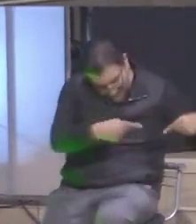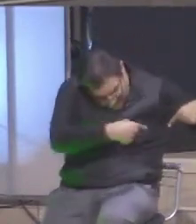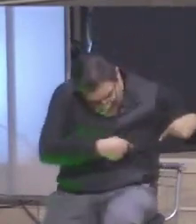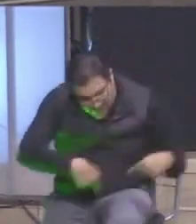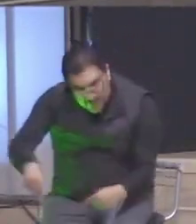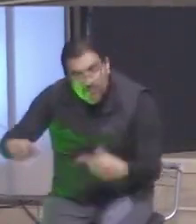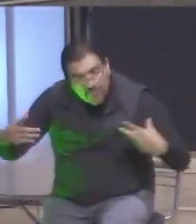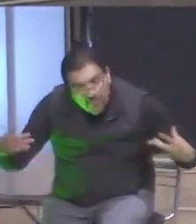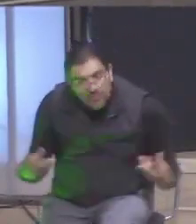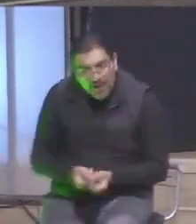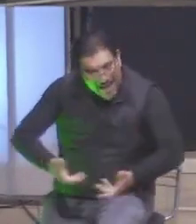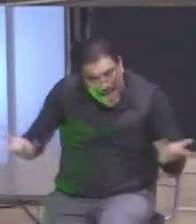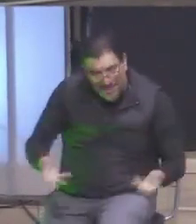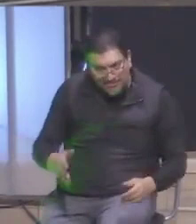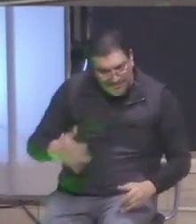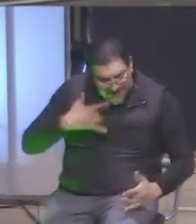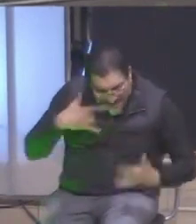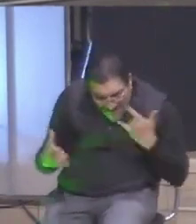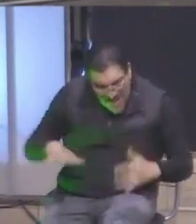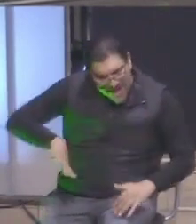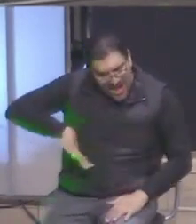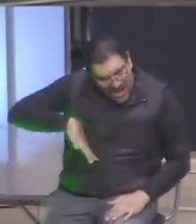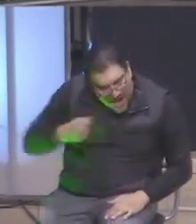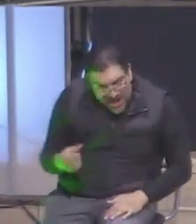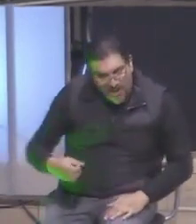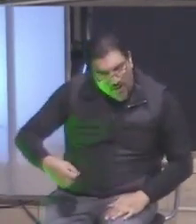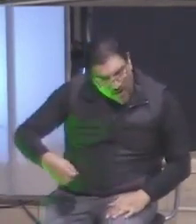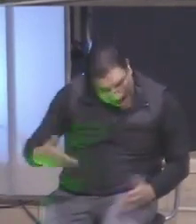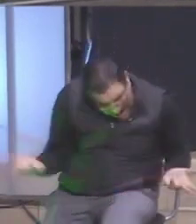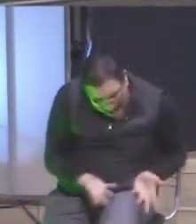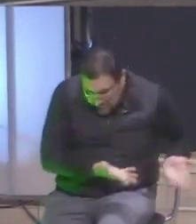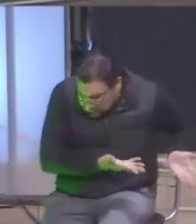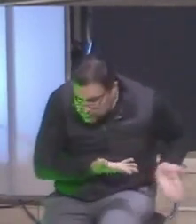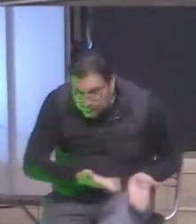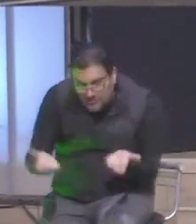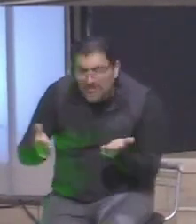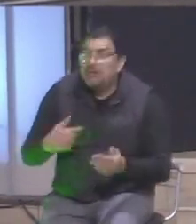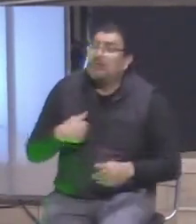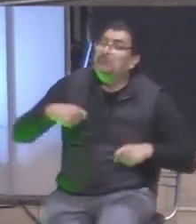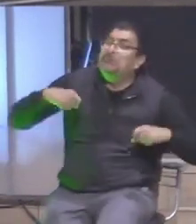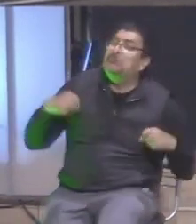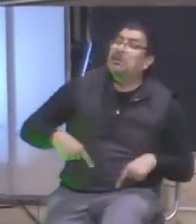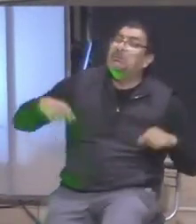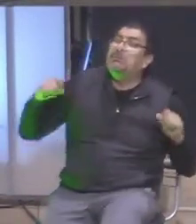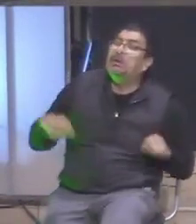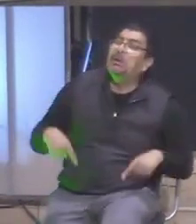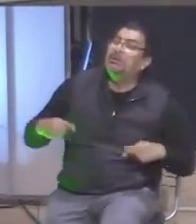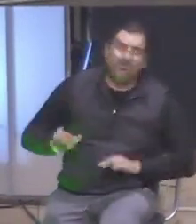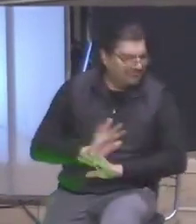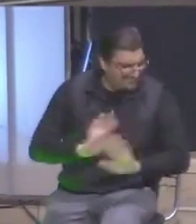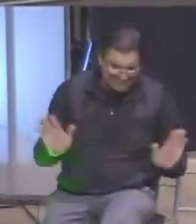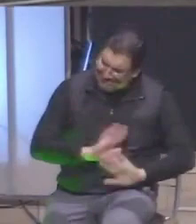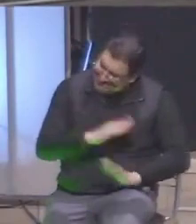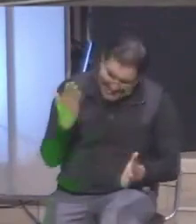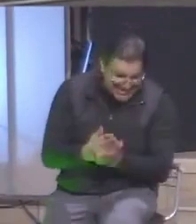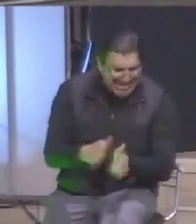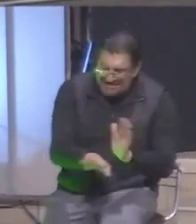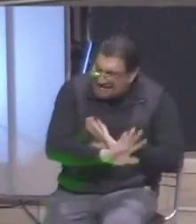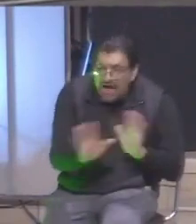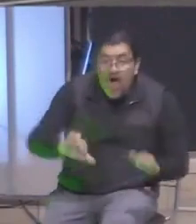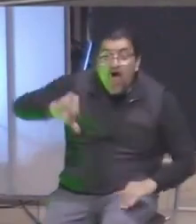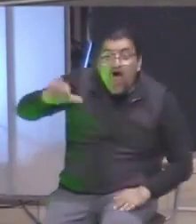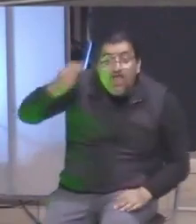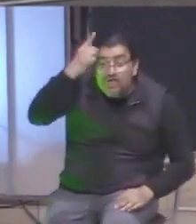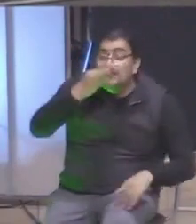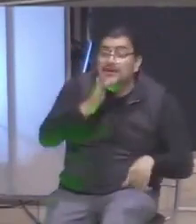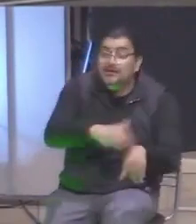obra trabaje haga lo que tenga que hacer deje de vivir la vida que está viviendo Dios le está diciendo el día